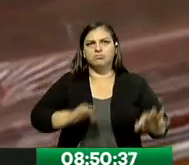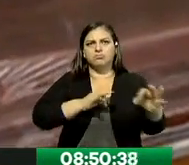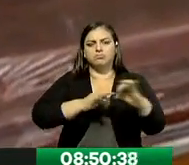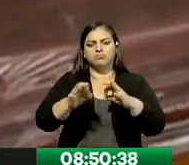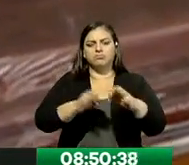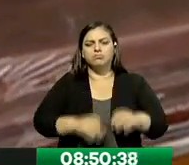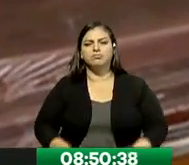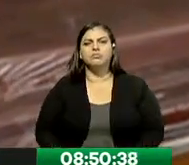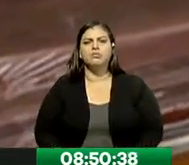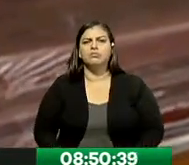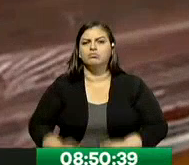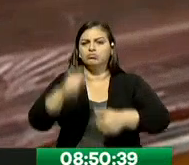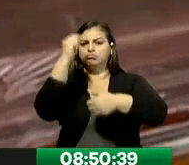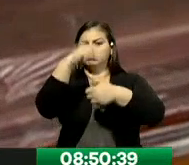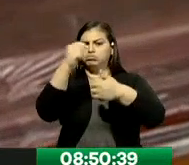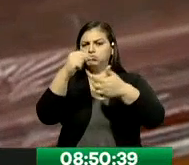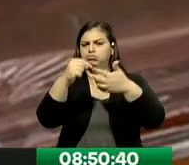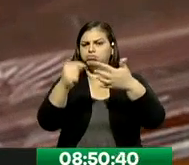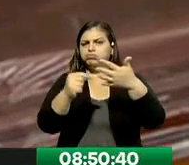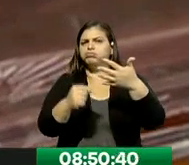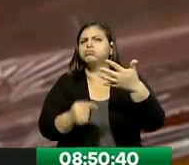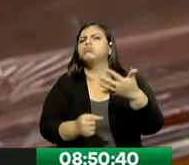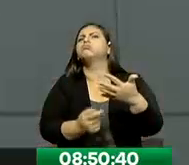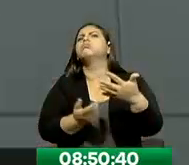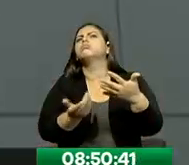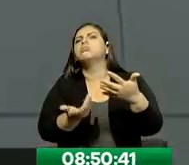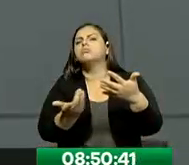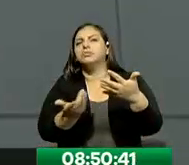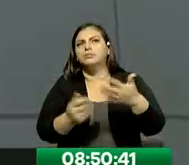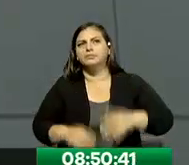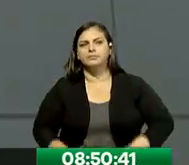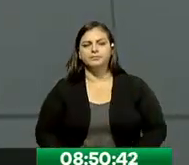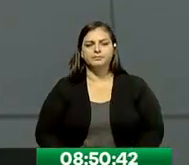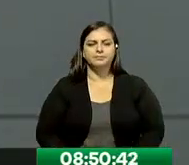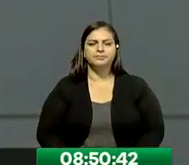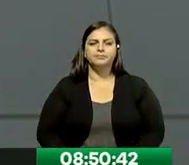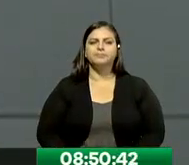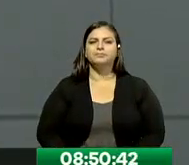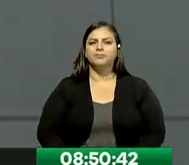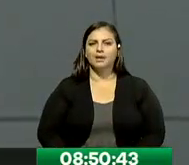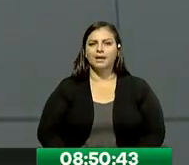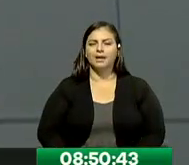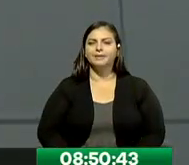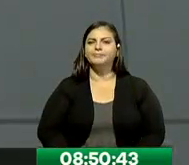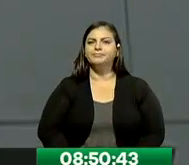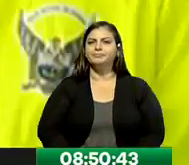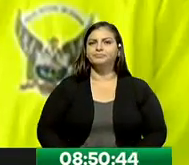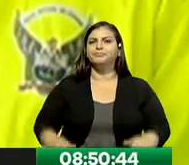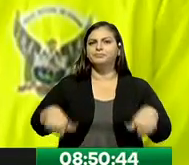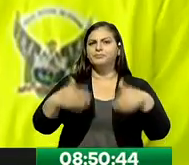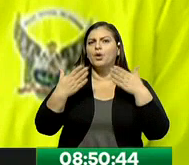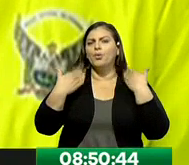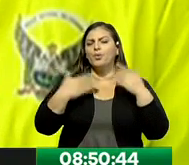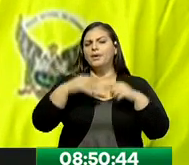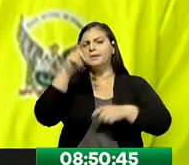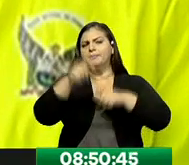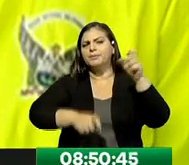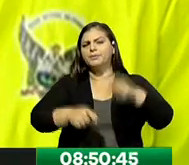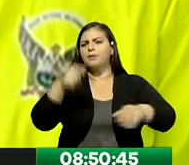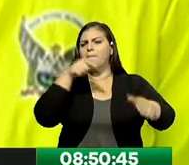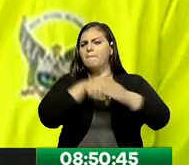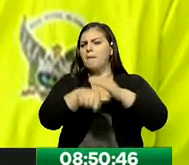Varios hechos violentos se han registrado durante los últimos días en la ciudad de Guayaquil. Es por ello que la DINASEP de la Policía